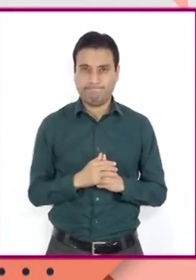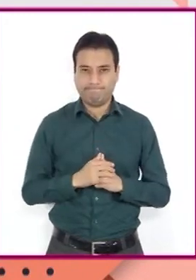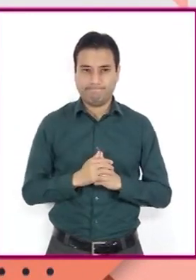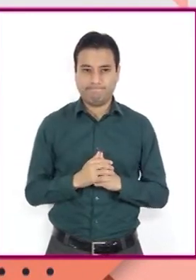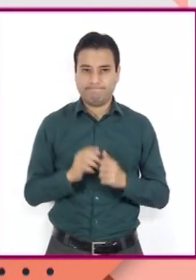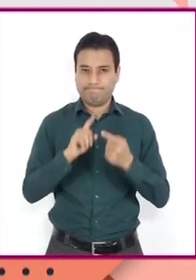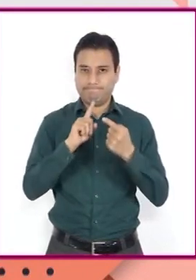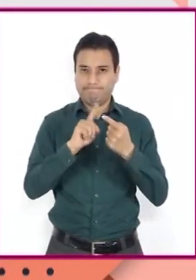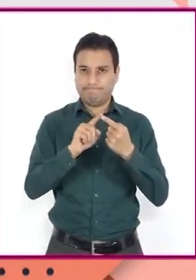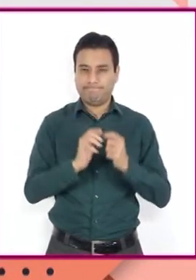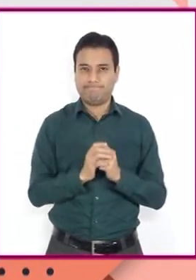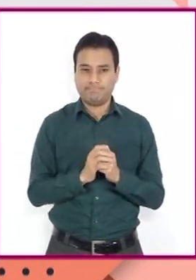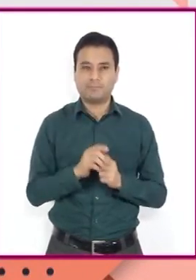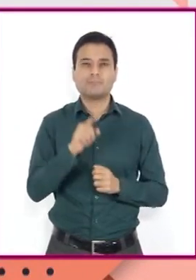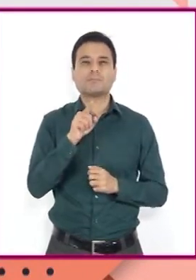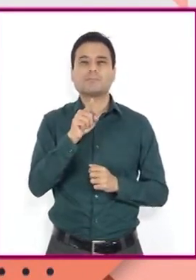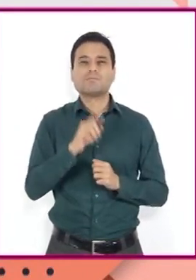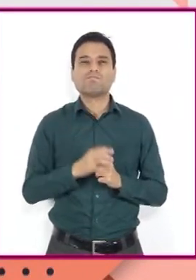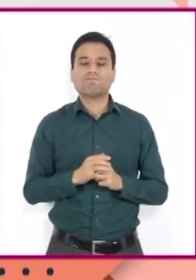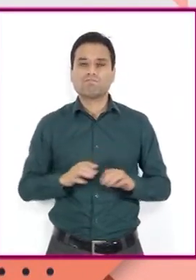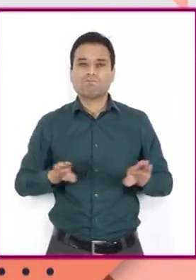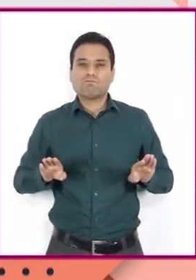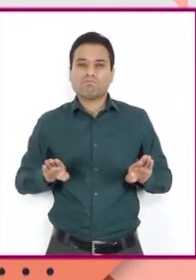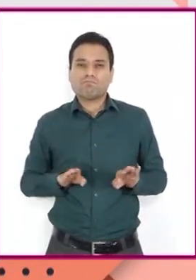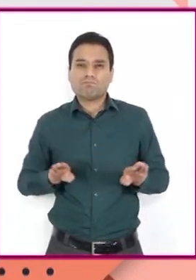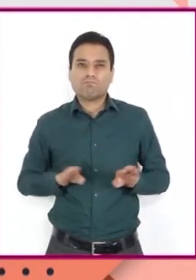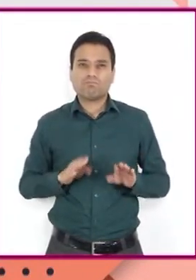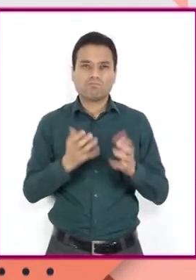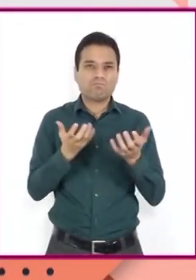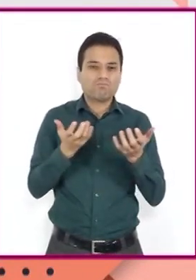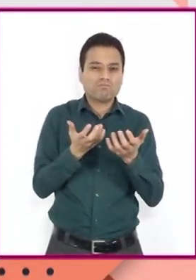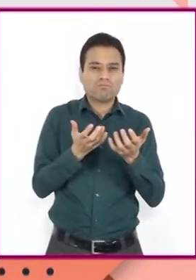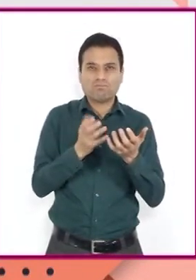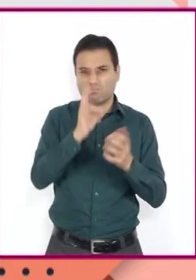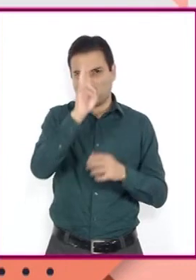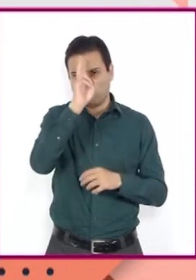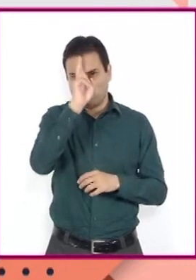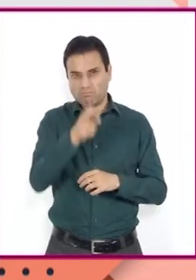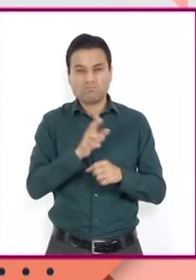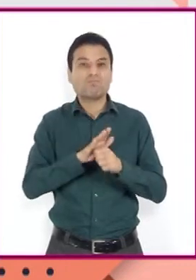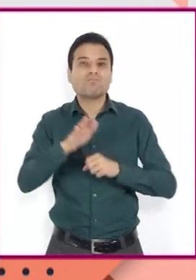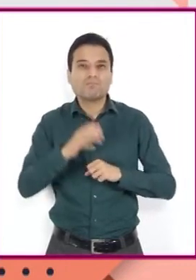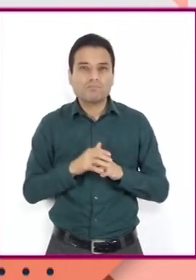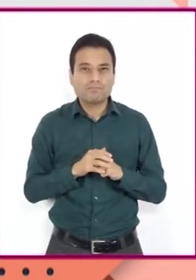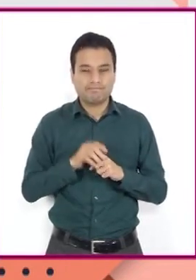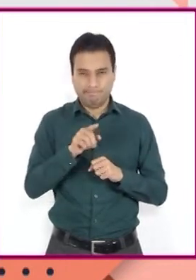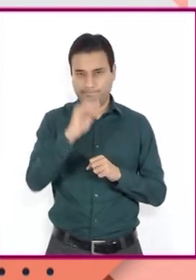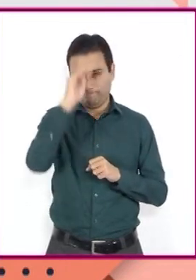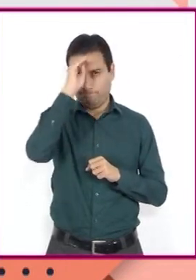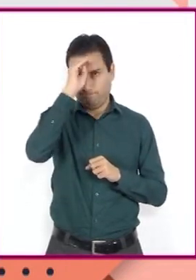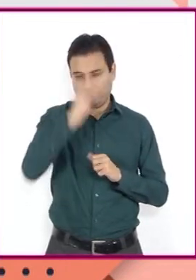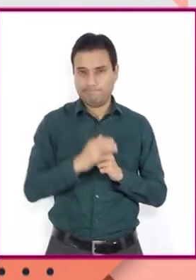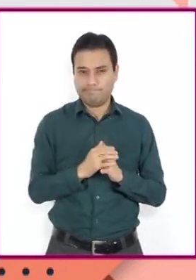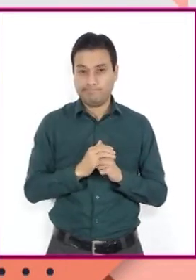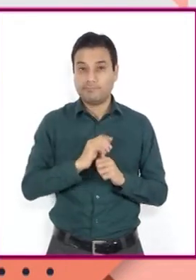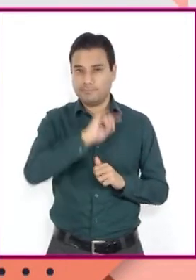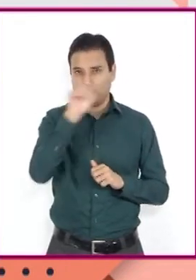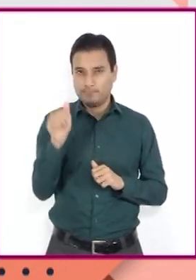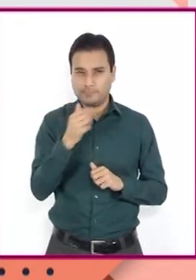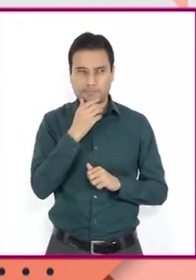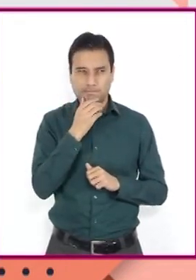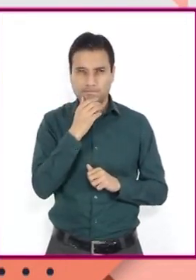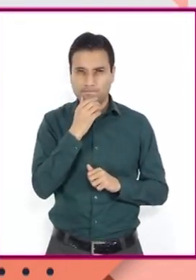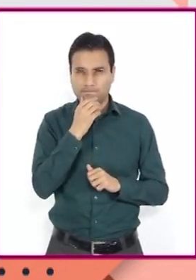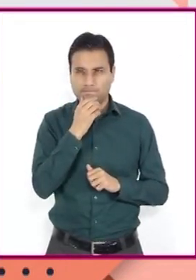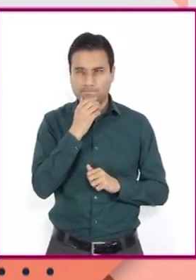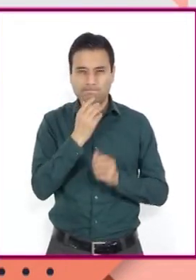1. Primero, identifiquen la conducta o problemática que desean abordar. 2. Después, vean cuáles son las